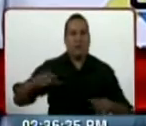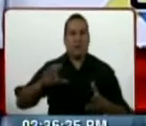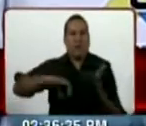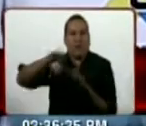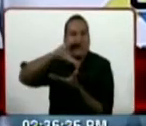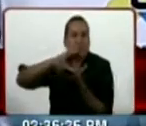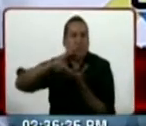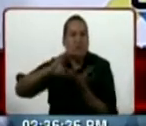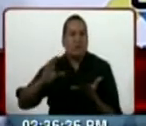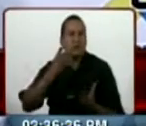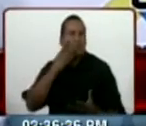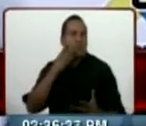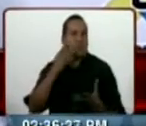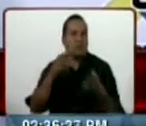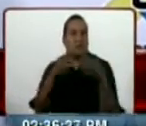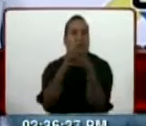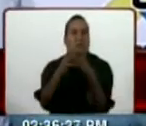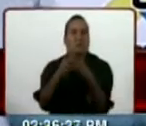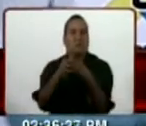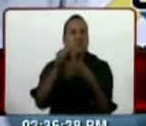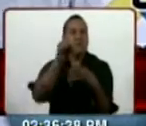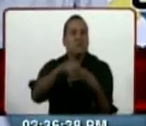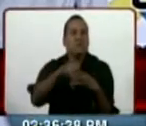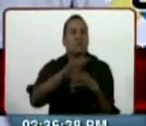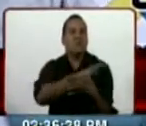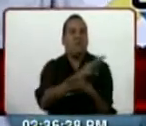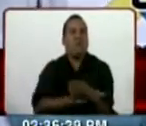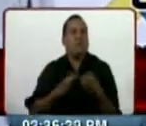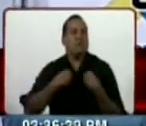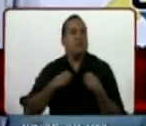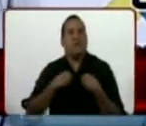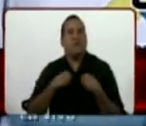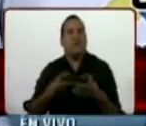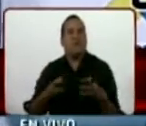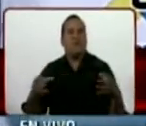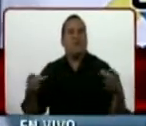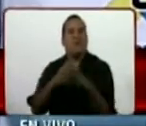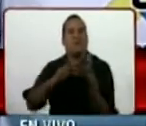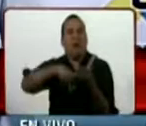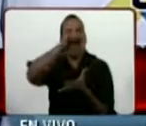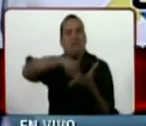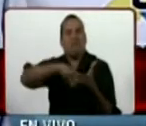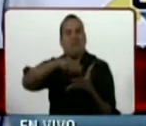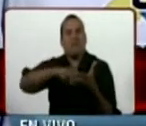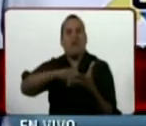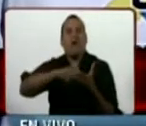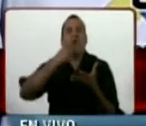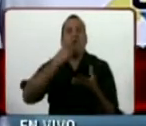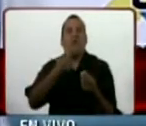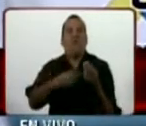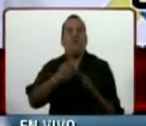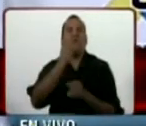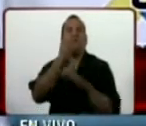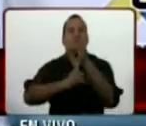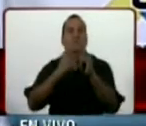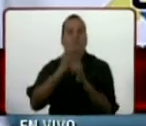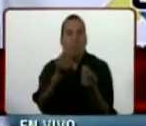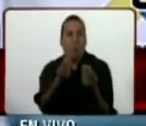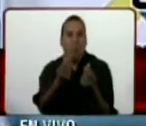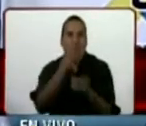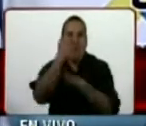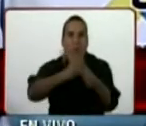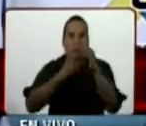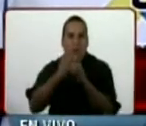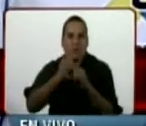el cogollismo que decía las fuerzas vivas de la patria se han reunido y firmaban con el Fondo Monetario Internacional a entregar las riquezas. Eso era el diálogo